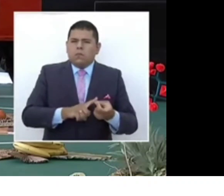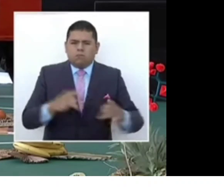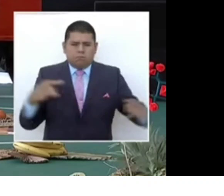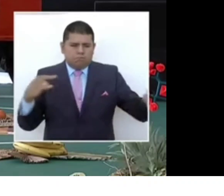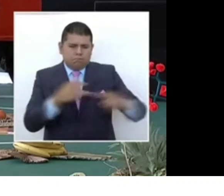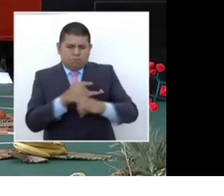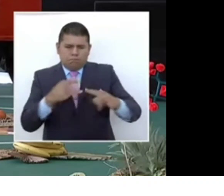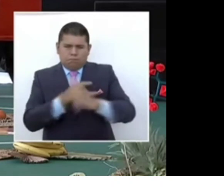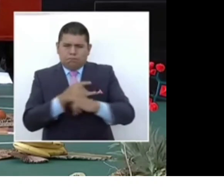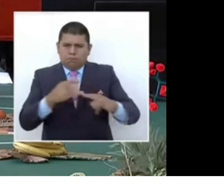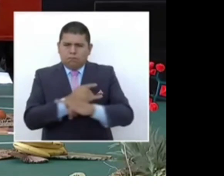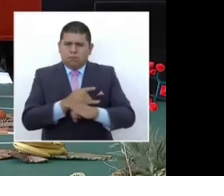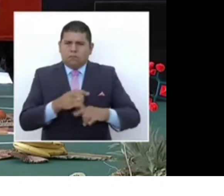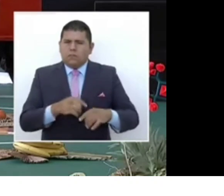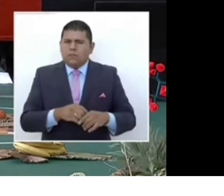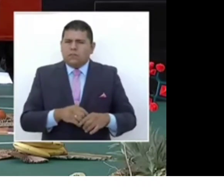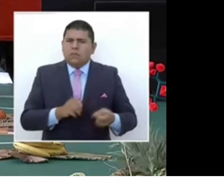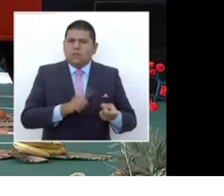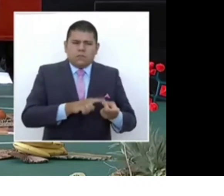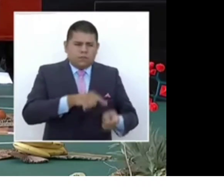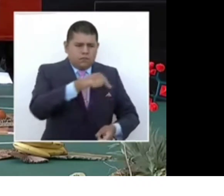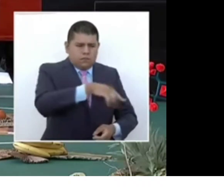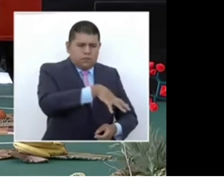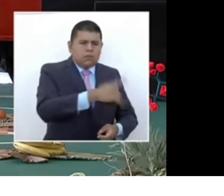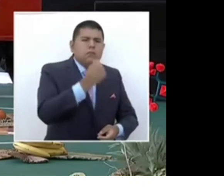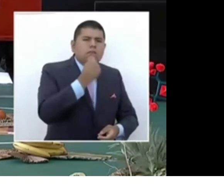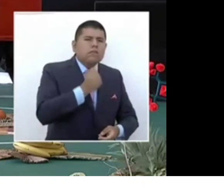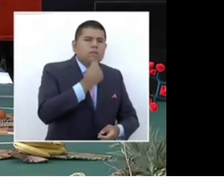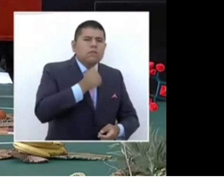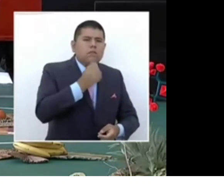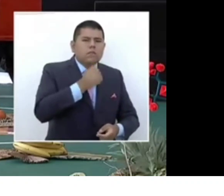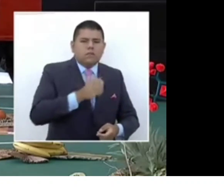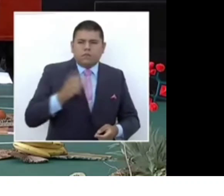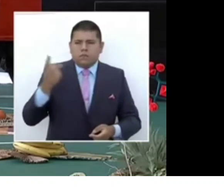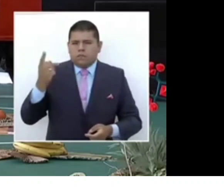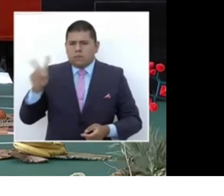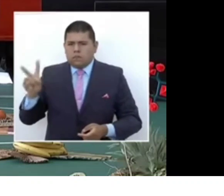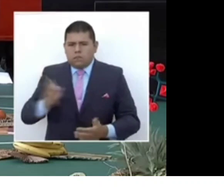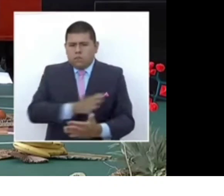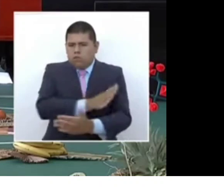autopista de Tepic a Vallarta